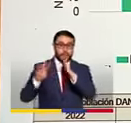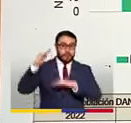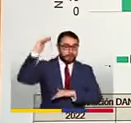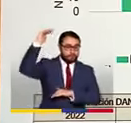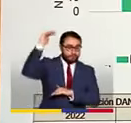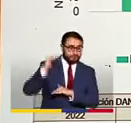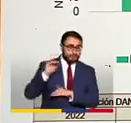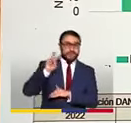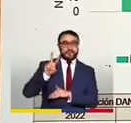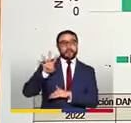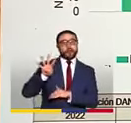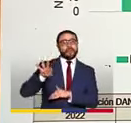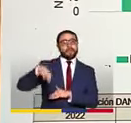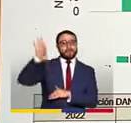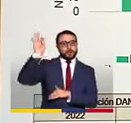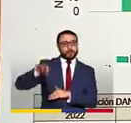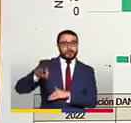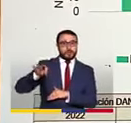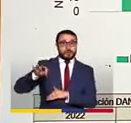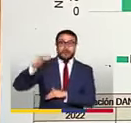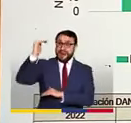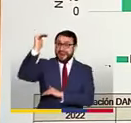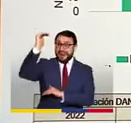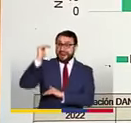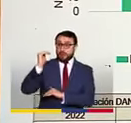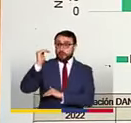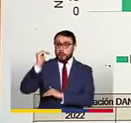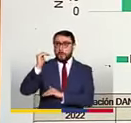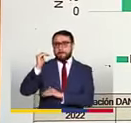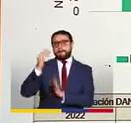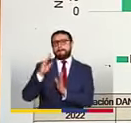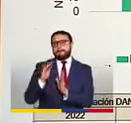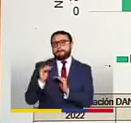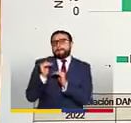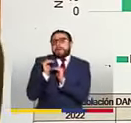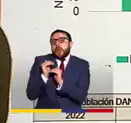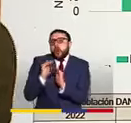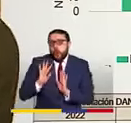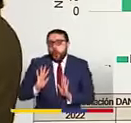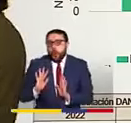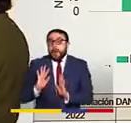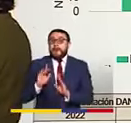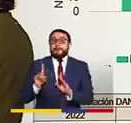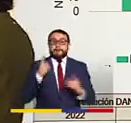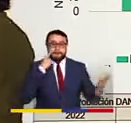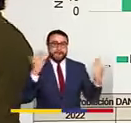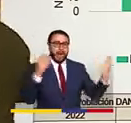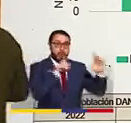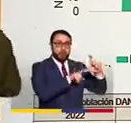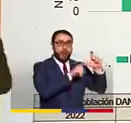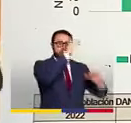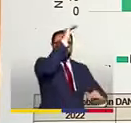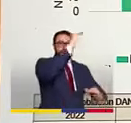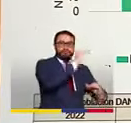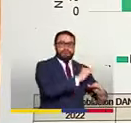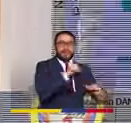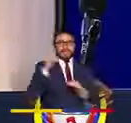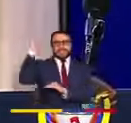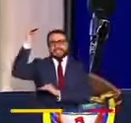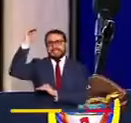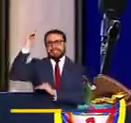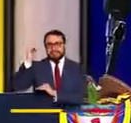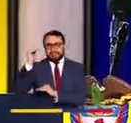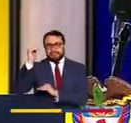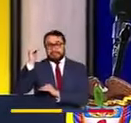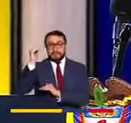menos casos, menor reducción, pero reducción que en La Guajira. Luego aquí lo que